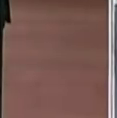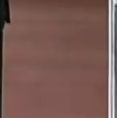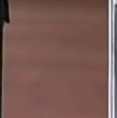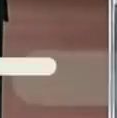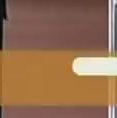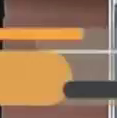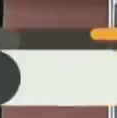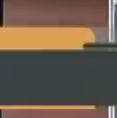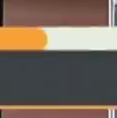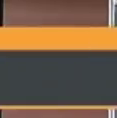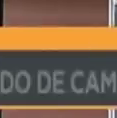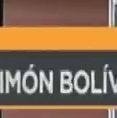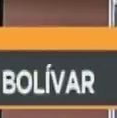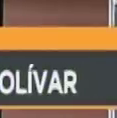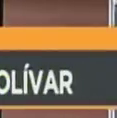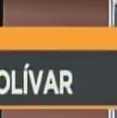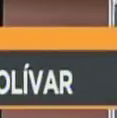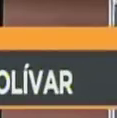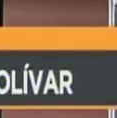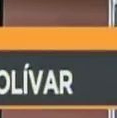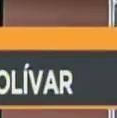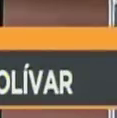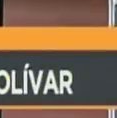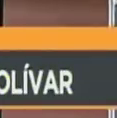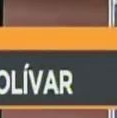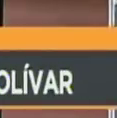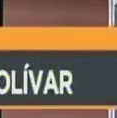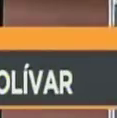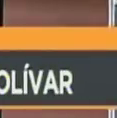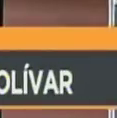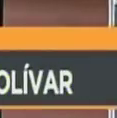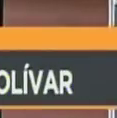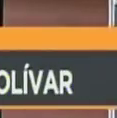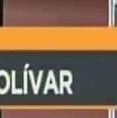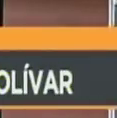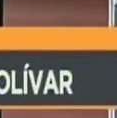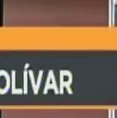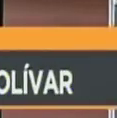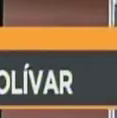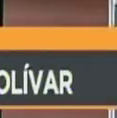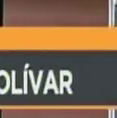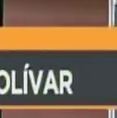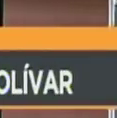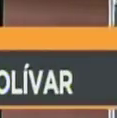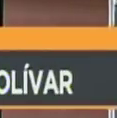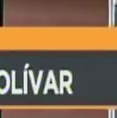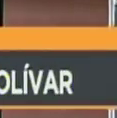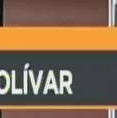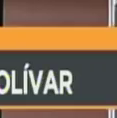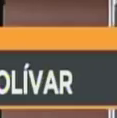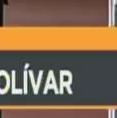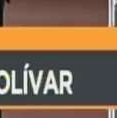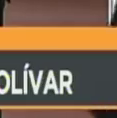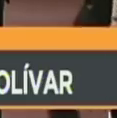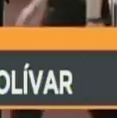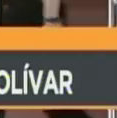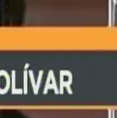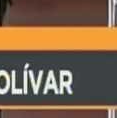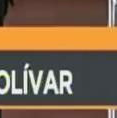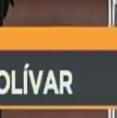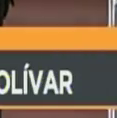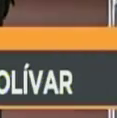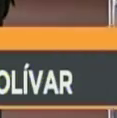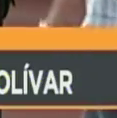se estaba inaugurando el aeropuerto de Tucupita. El señor Falcón señala, y aquí tengo que hablar como ministro